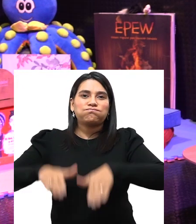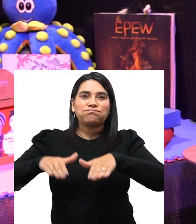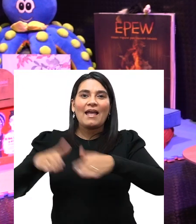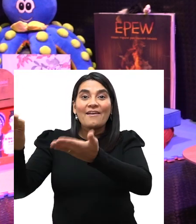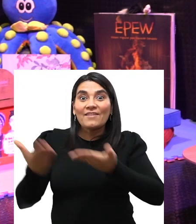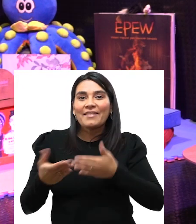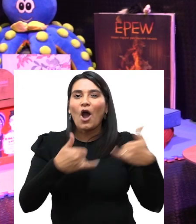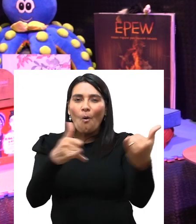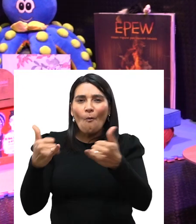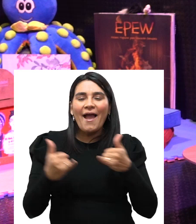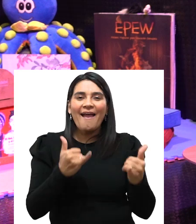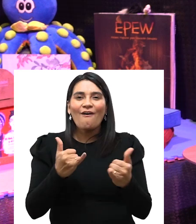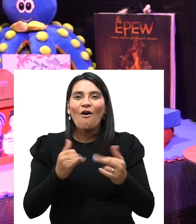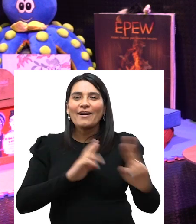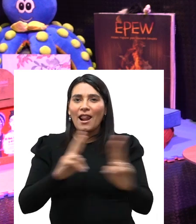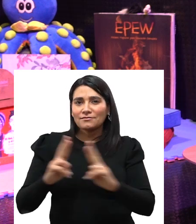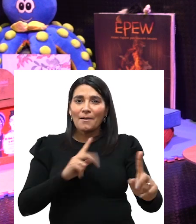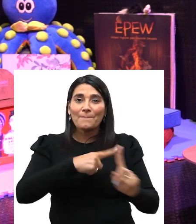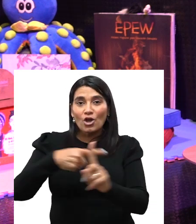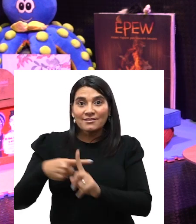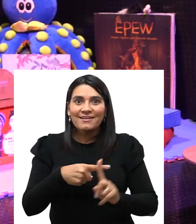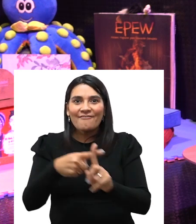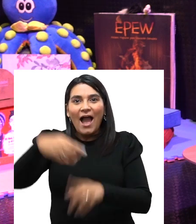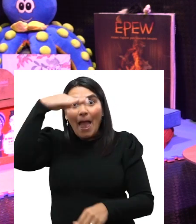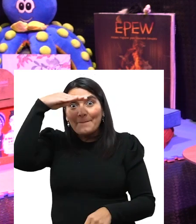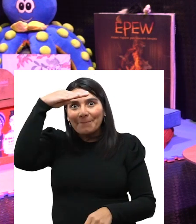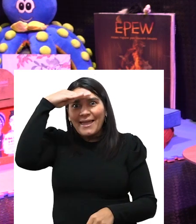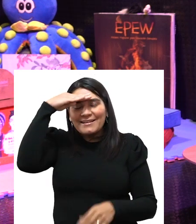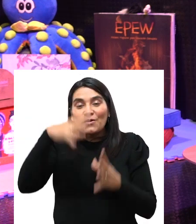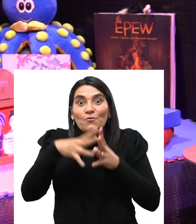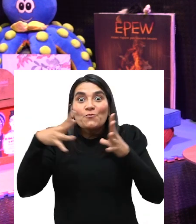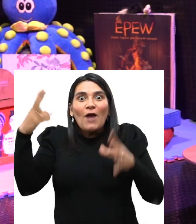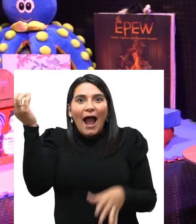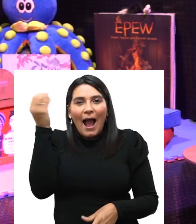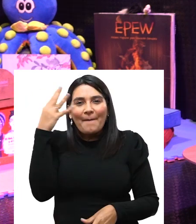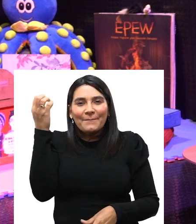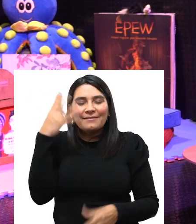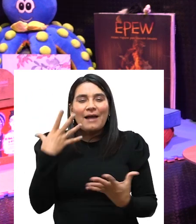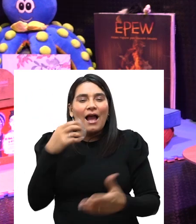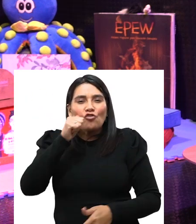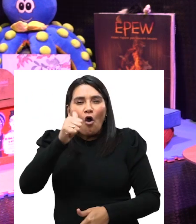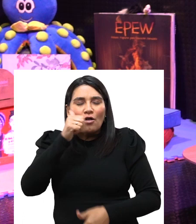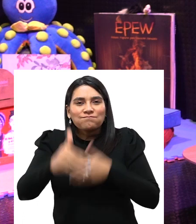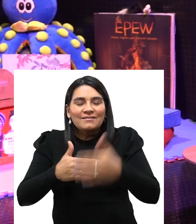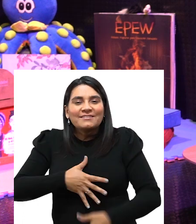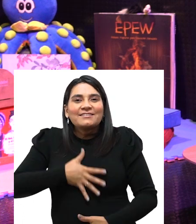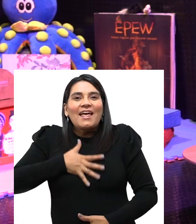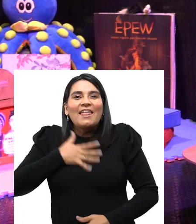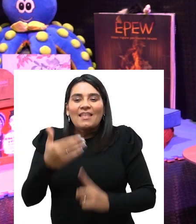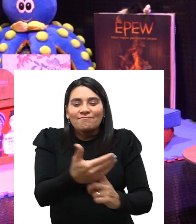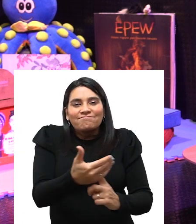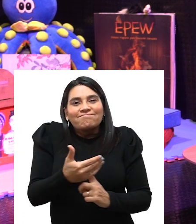juego, a las interacciones positivas, a las experiencias llenas de aprendizajes para que día a día se sintieran acogidos y